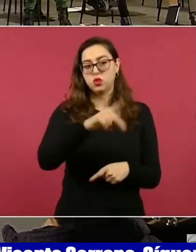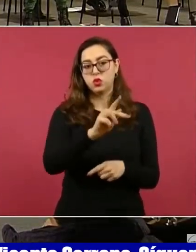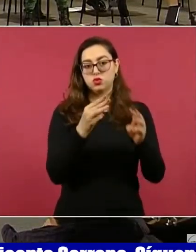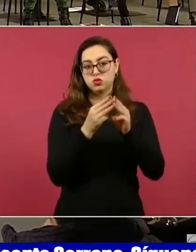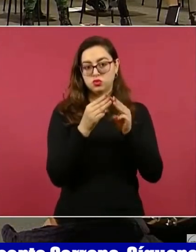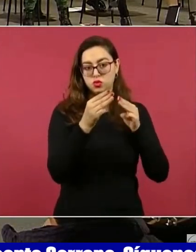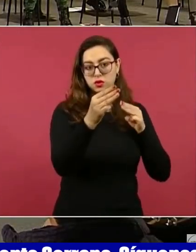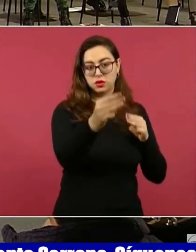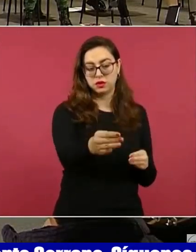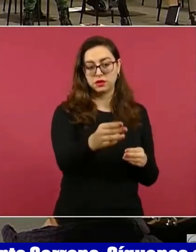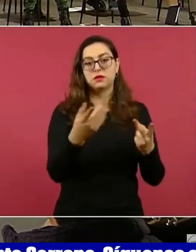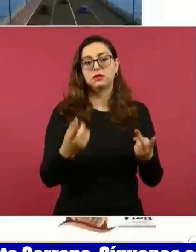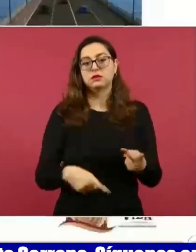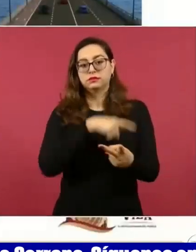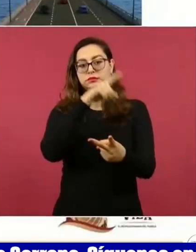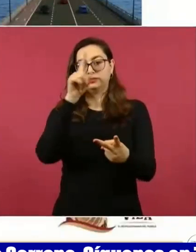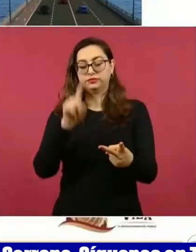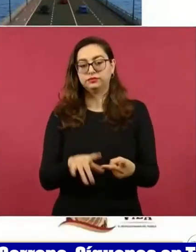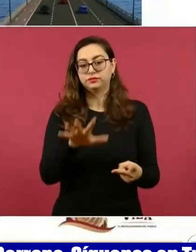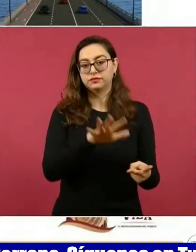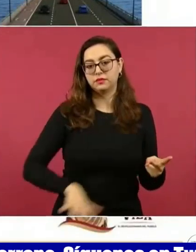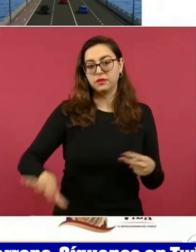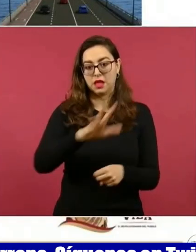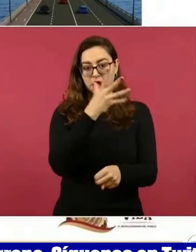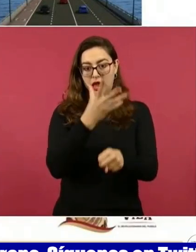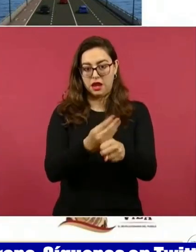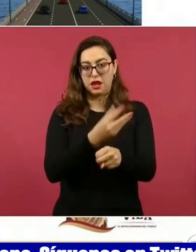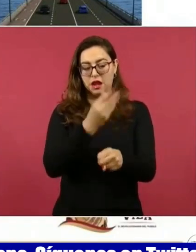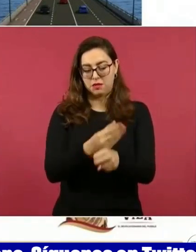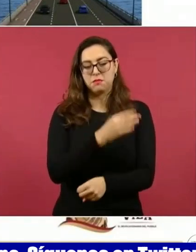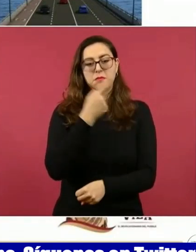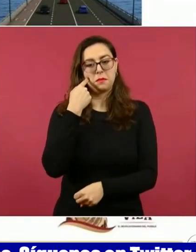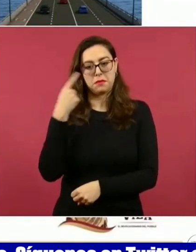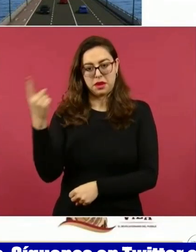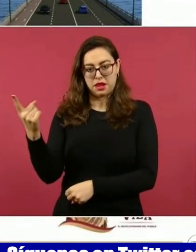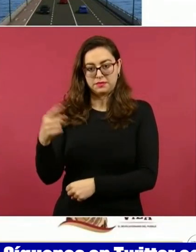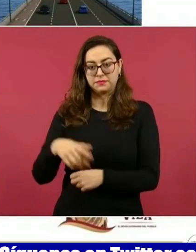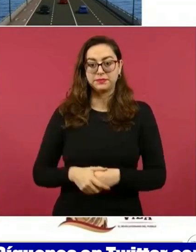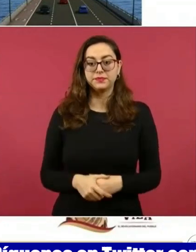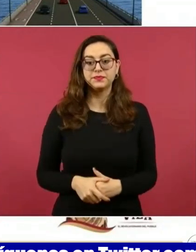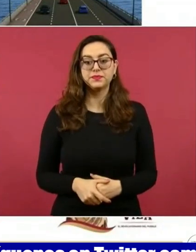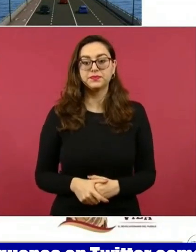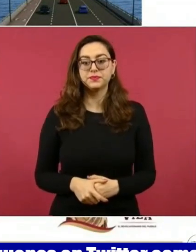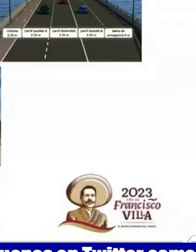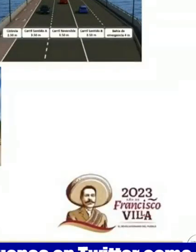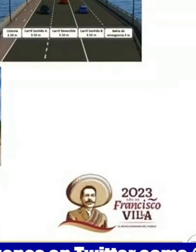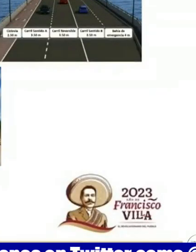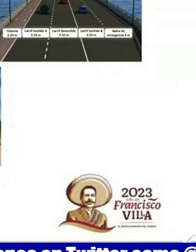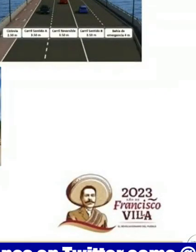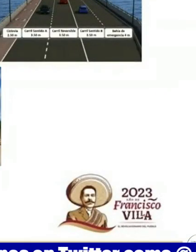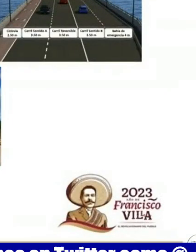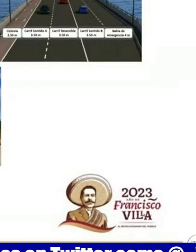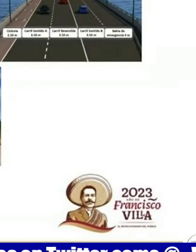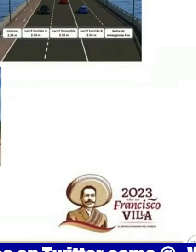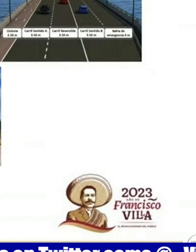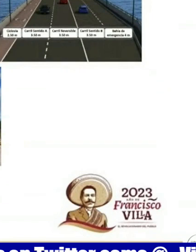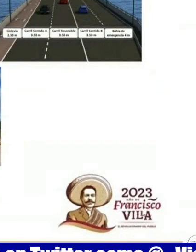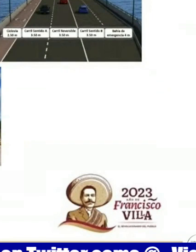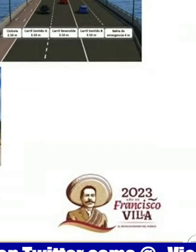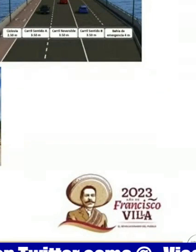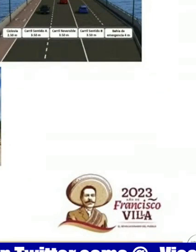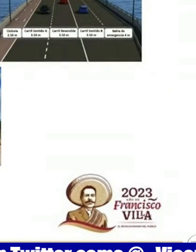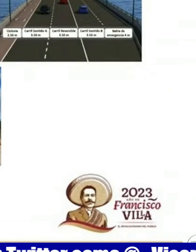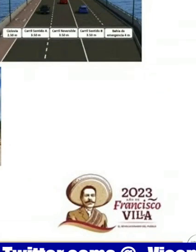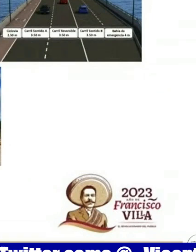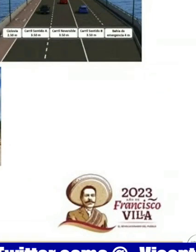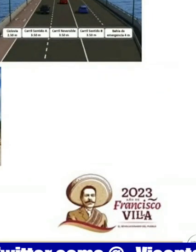rehabilitación con concreto hidráulico del Boulevard Colosio de 13.3 kilómetros, así como la construcción del distribuidor